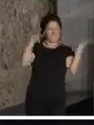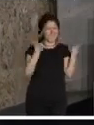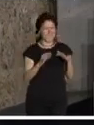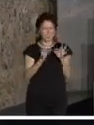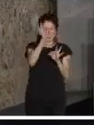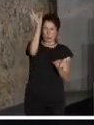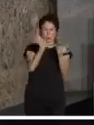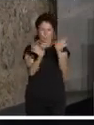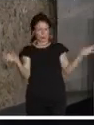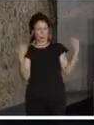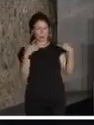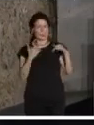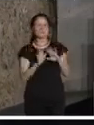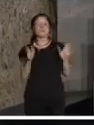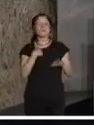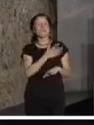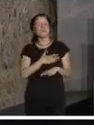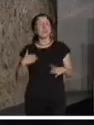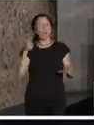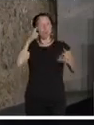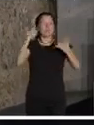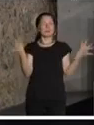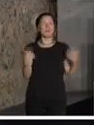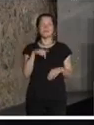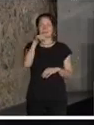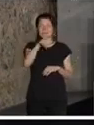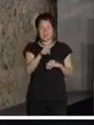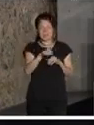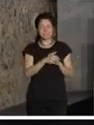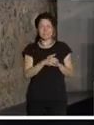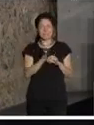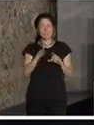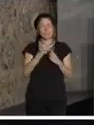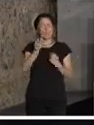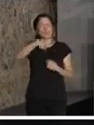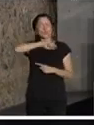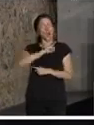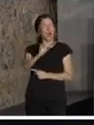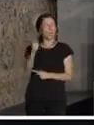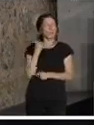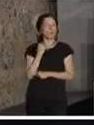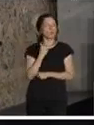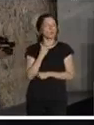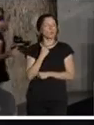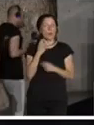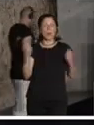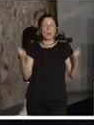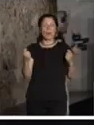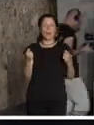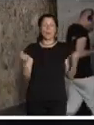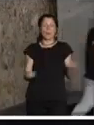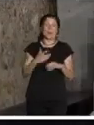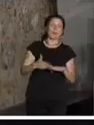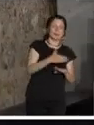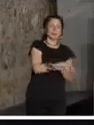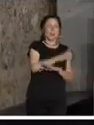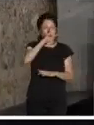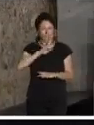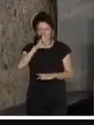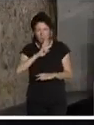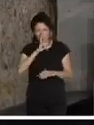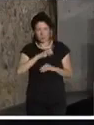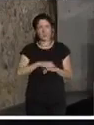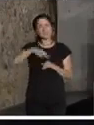muy extensa pero yo quiero Resaltar que en esta ocasión hemos tenido el apoyo en la precampaña por ejemplo de Johnny B Larra